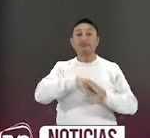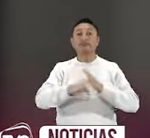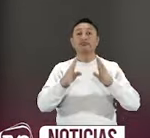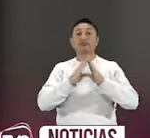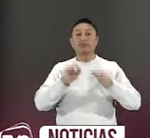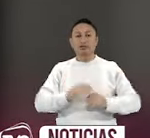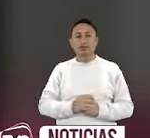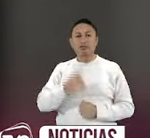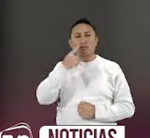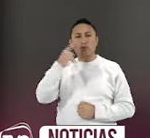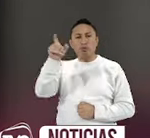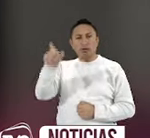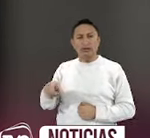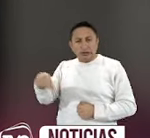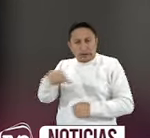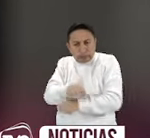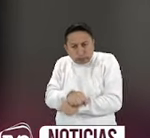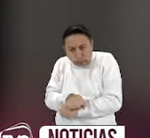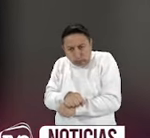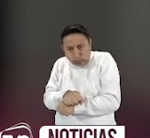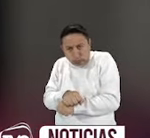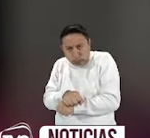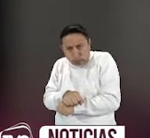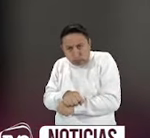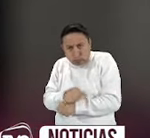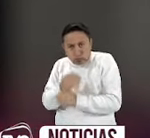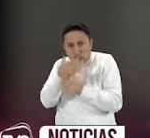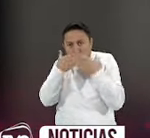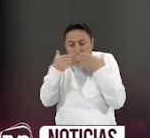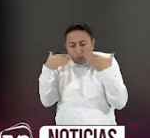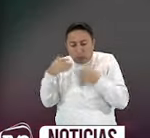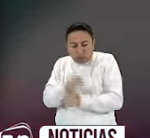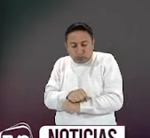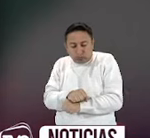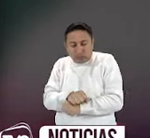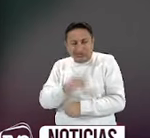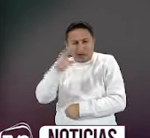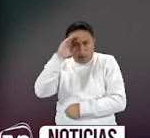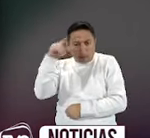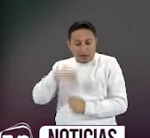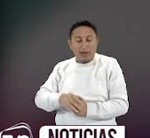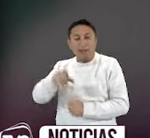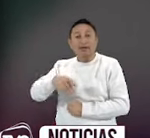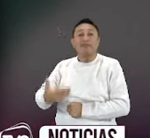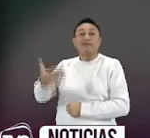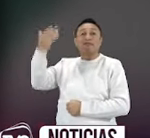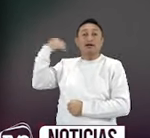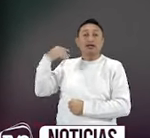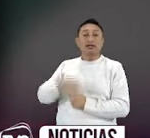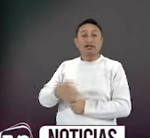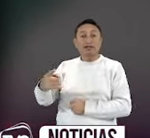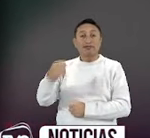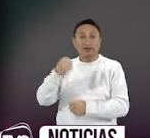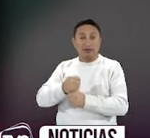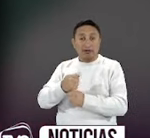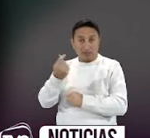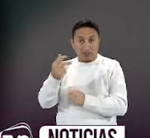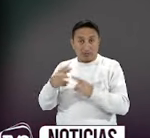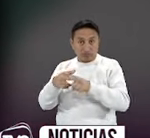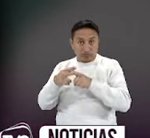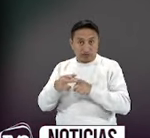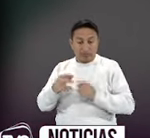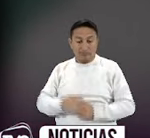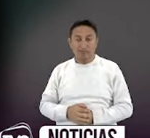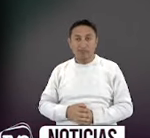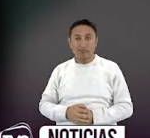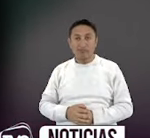que estaba retenido en contra de su voluntad. Según la policía, se trataba de una persona que se dedicaba a prestar dinero bajo la modalidad de